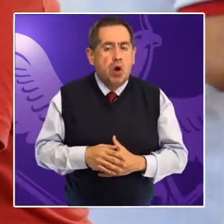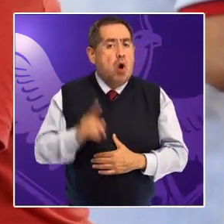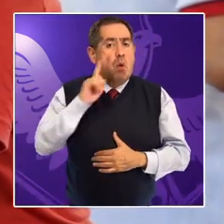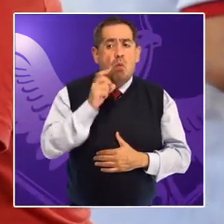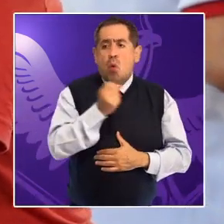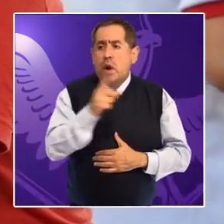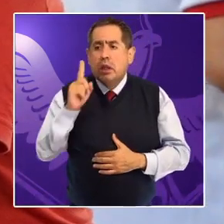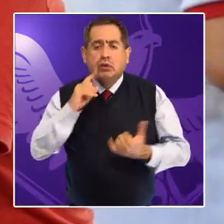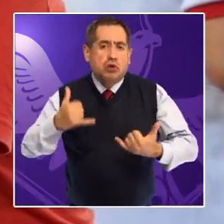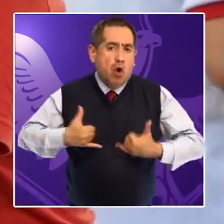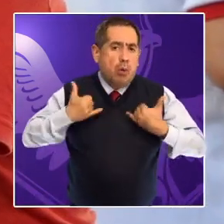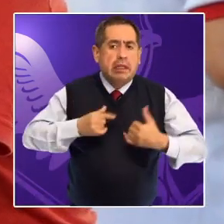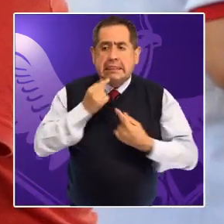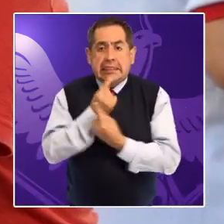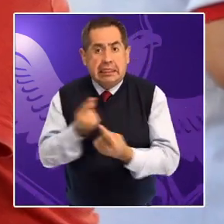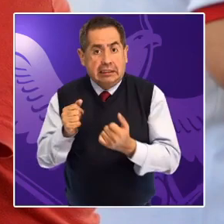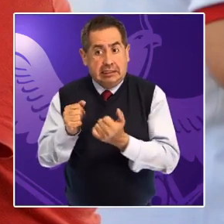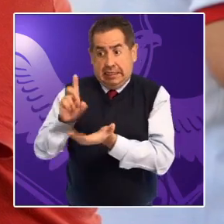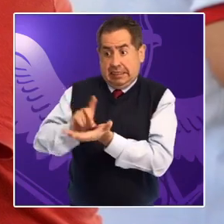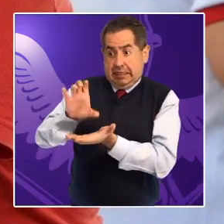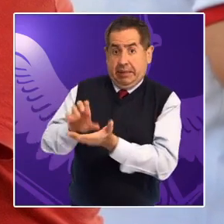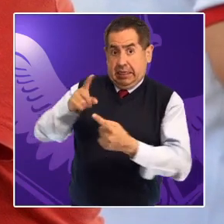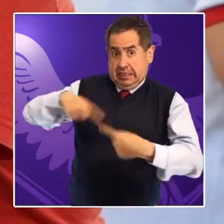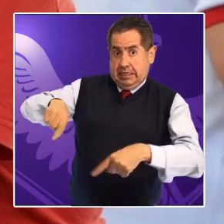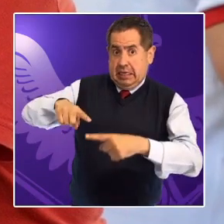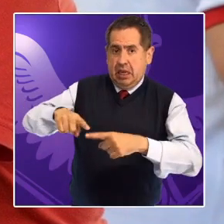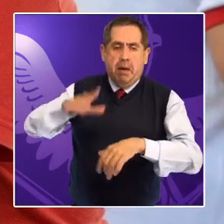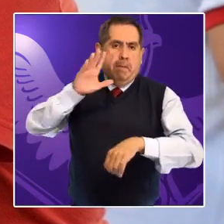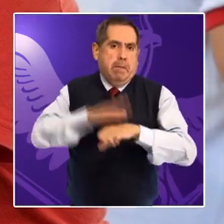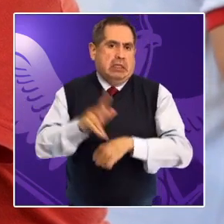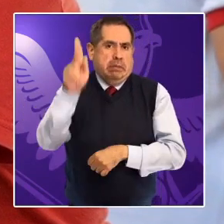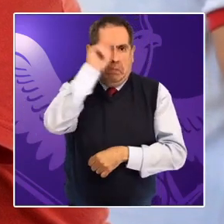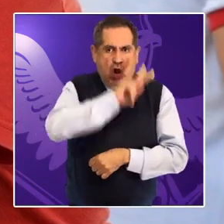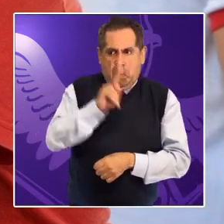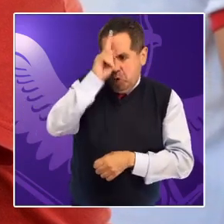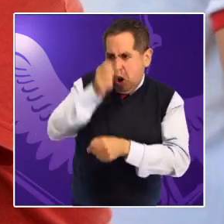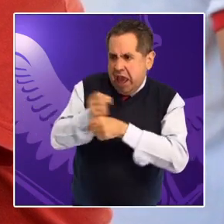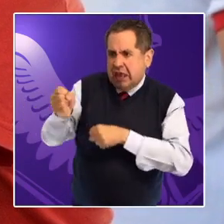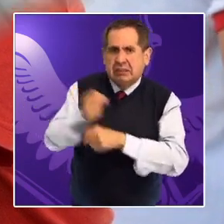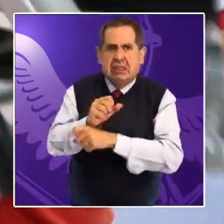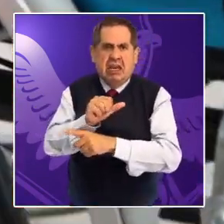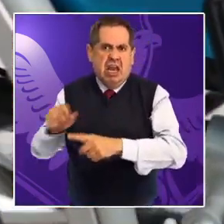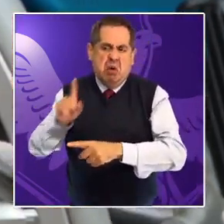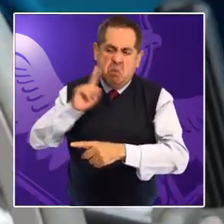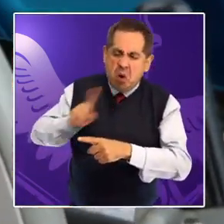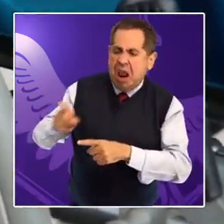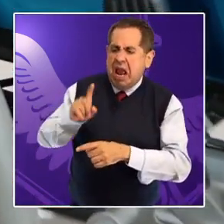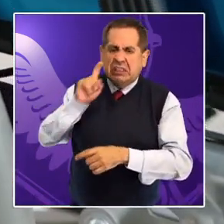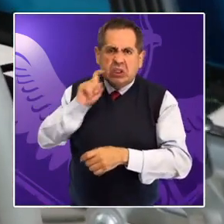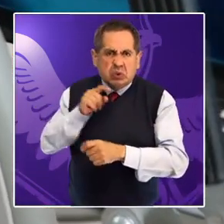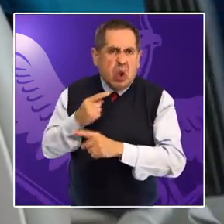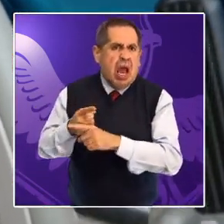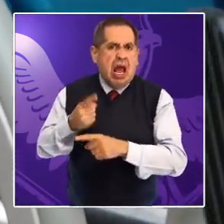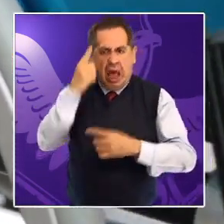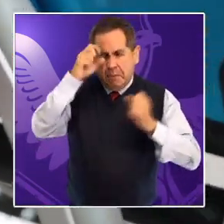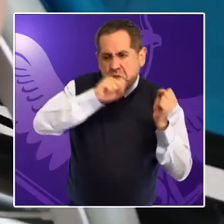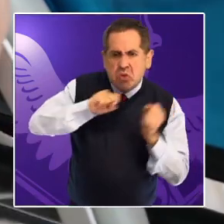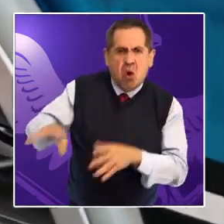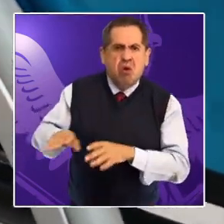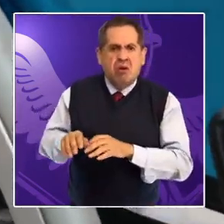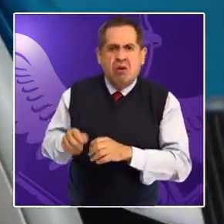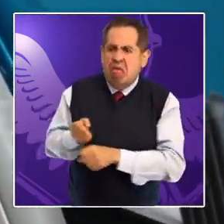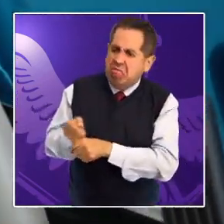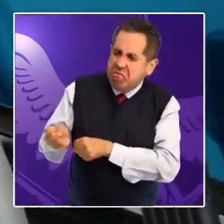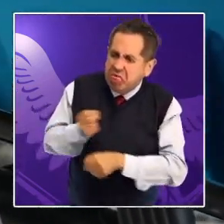adolescentes y niñas con discapacidad están más expuestas a la violencia por motivos de género y sexual, el abandono, los malos tratos